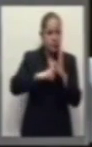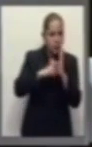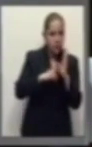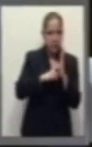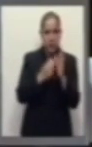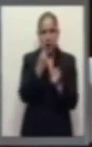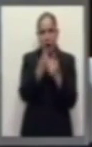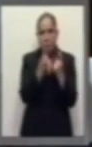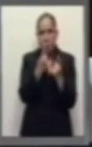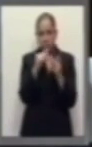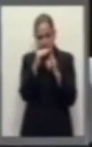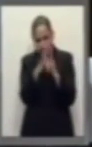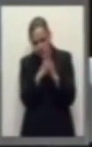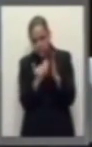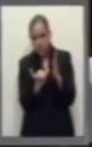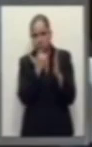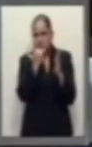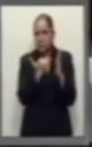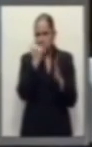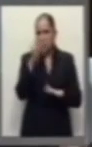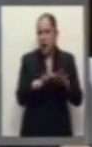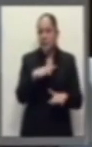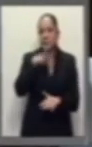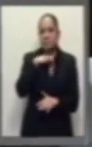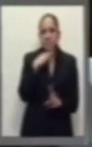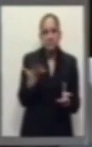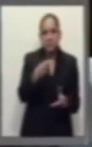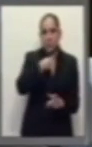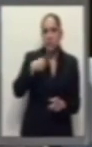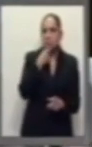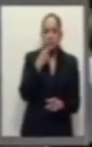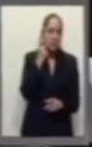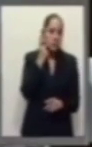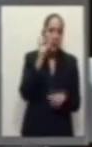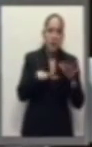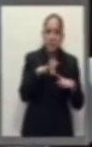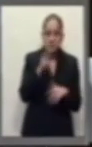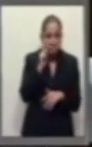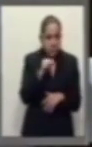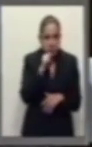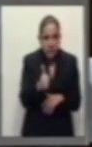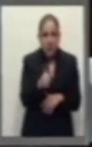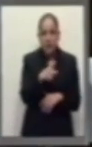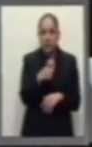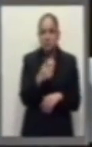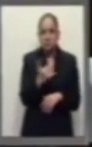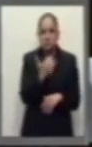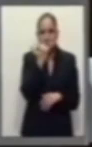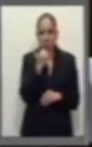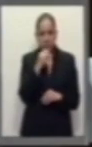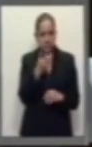omisiones o errores que de repente se nos van a los legisladores y sólo pretende darle concordancia